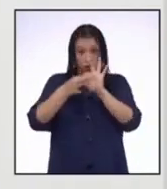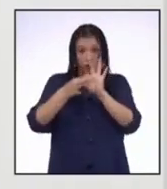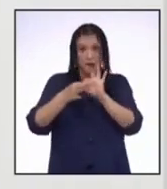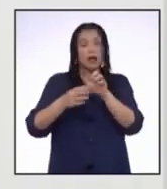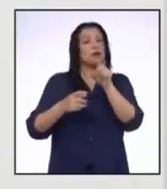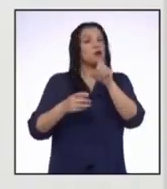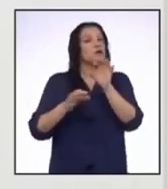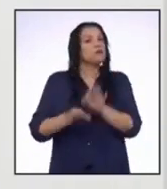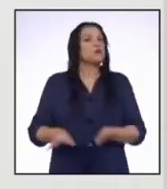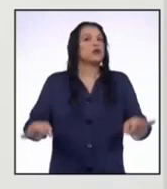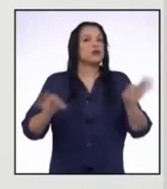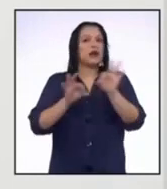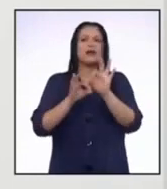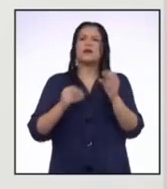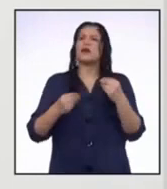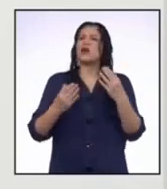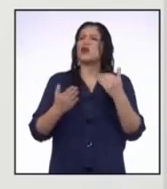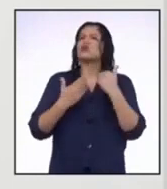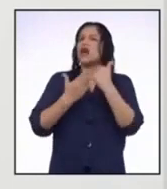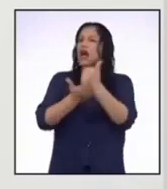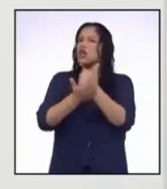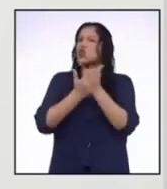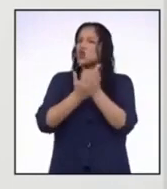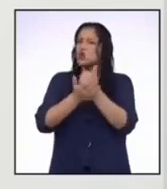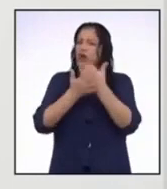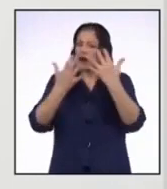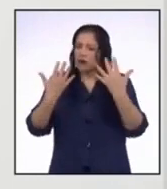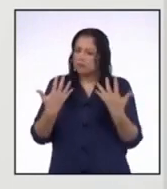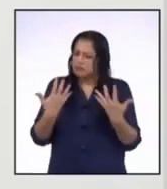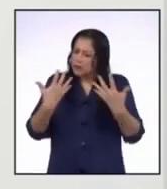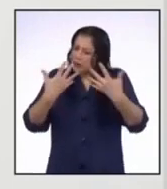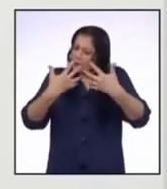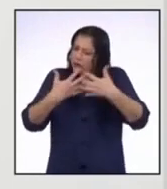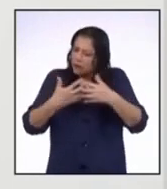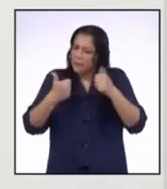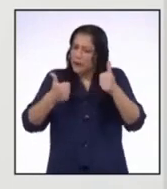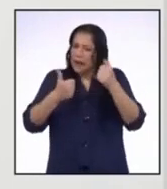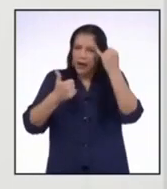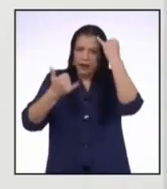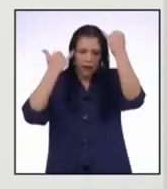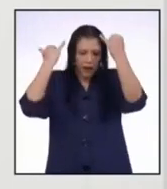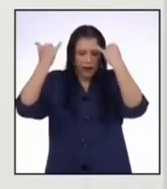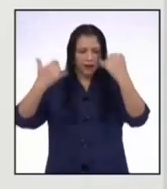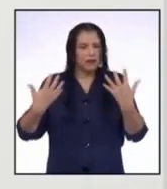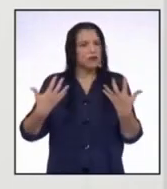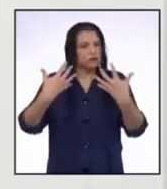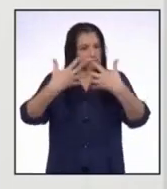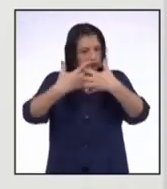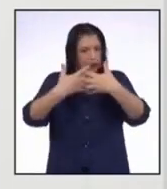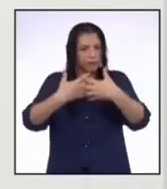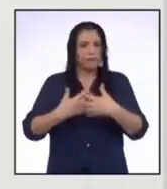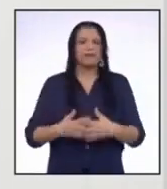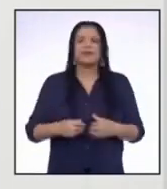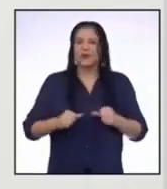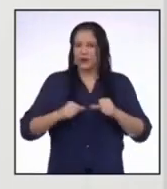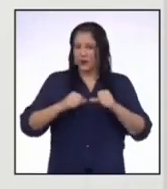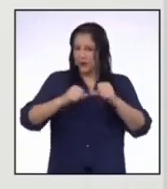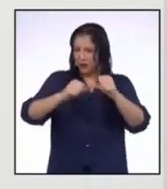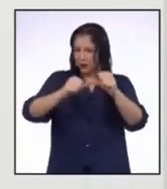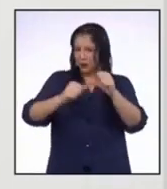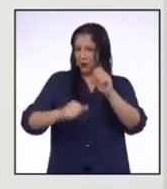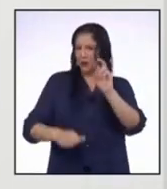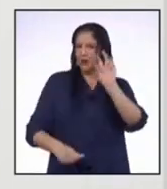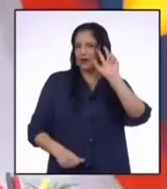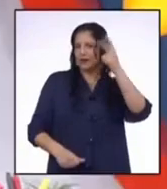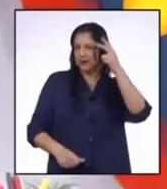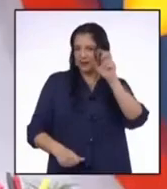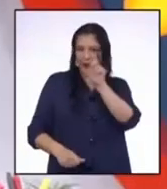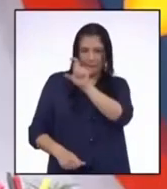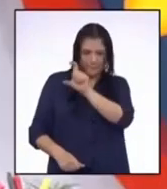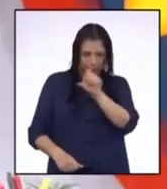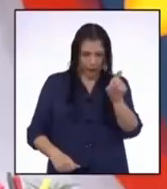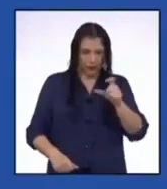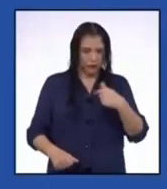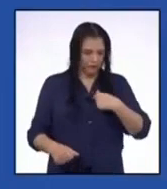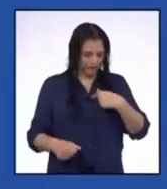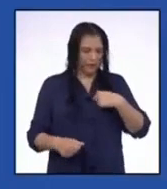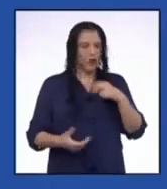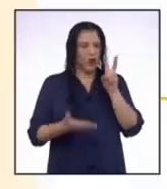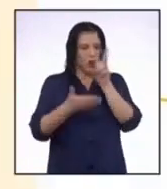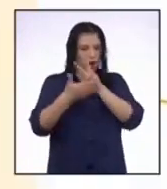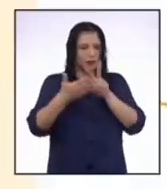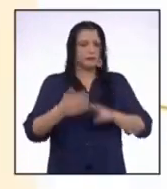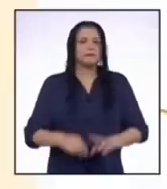importante porque nos ayudan a cohesionar las ideas de nuestros textos. Continuemos con el siguiente párrafo. Yo lo